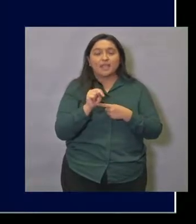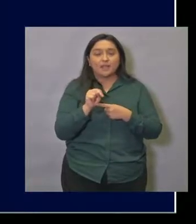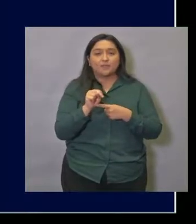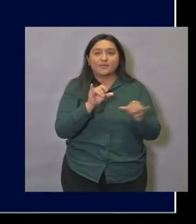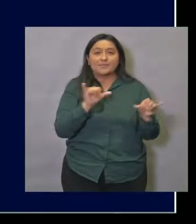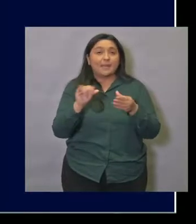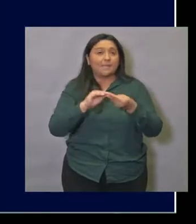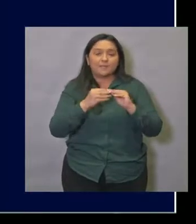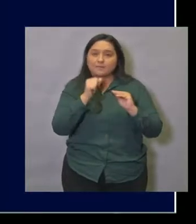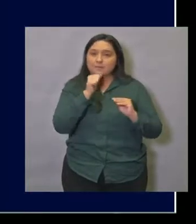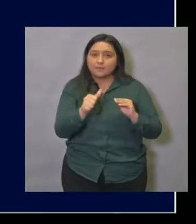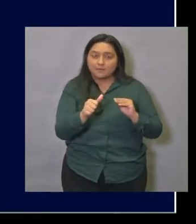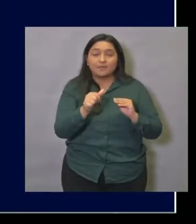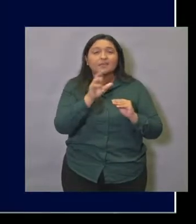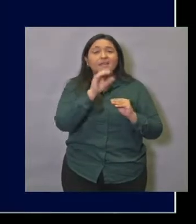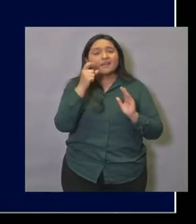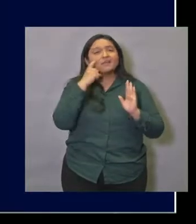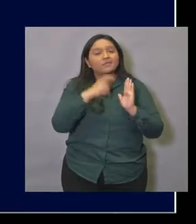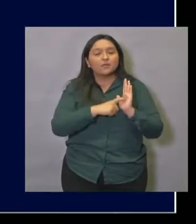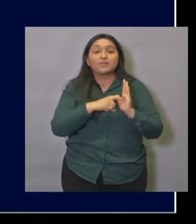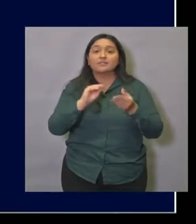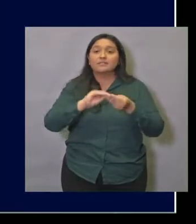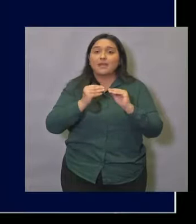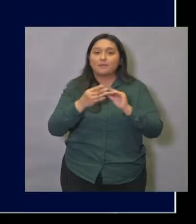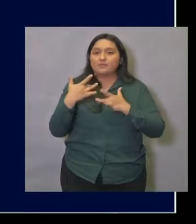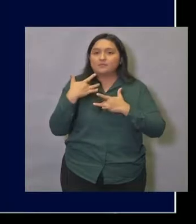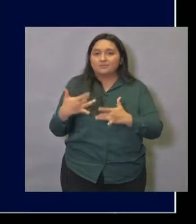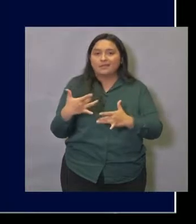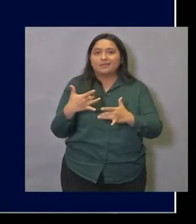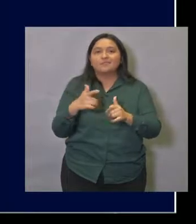en cuenta que hay retrasos en estos datos y debido al